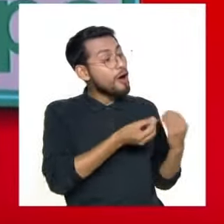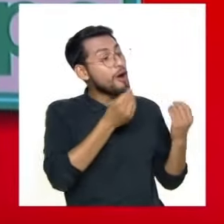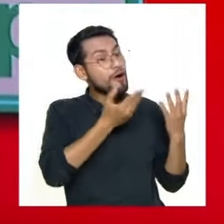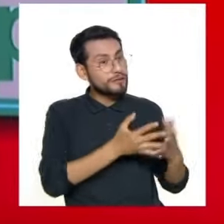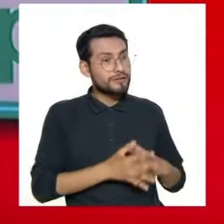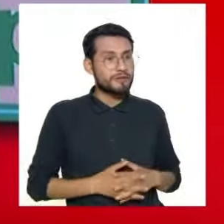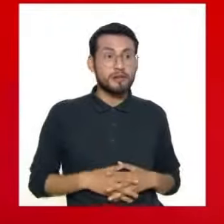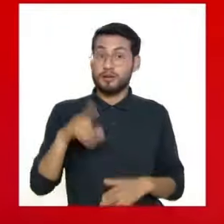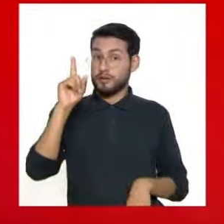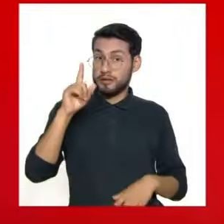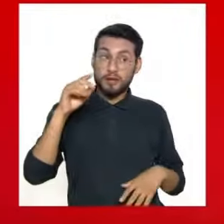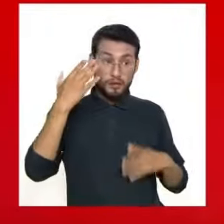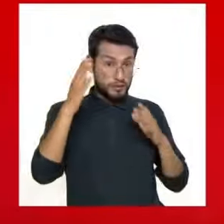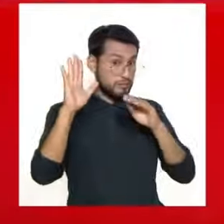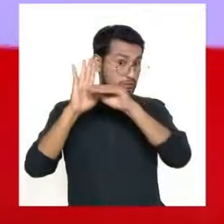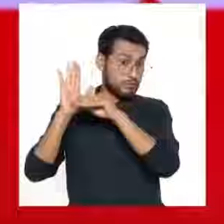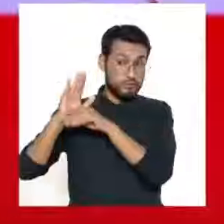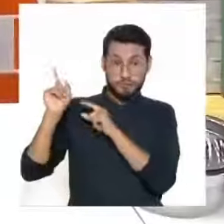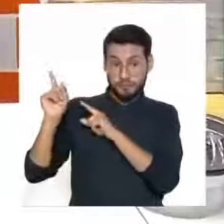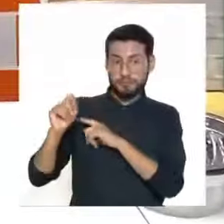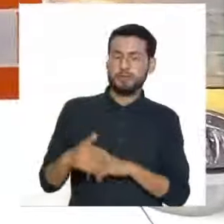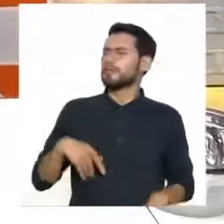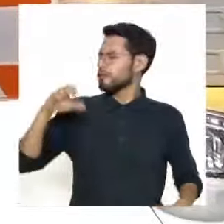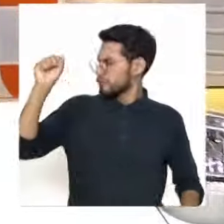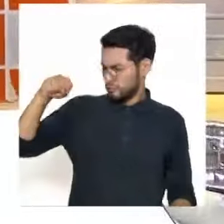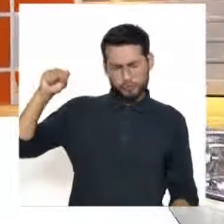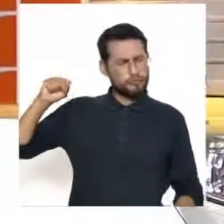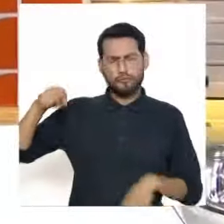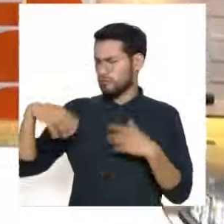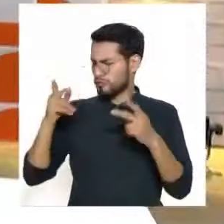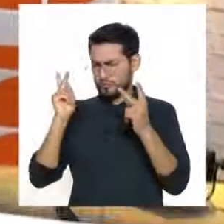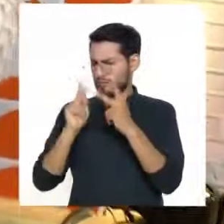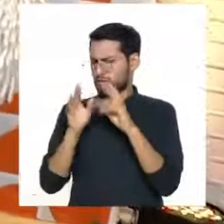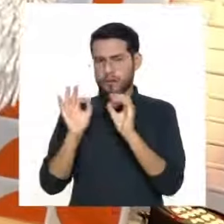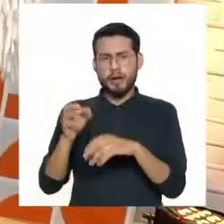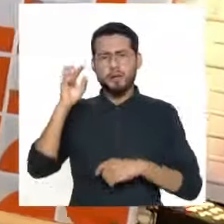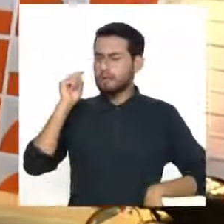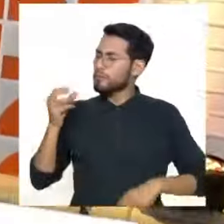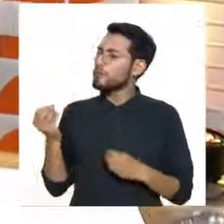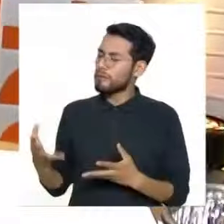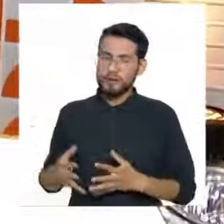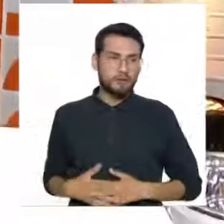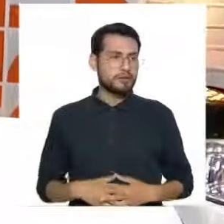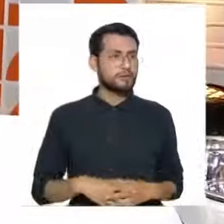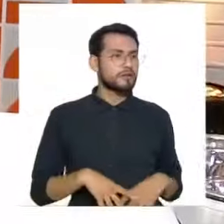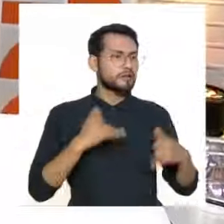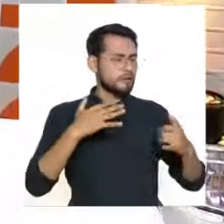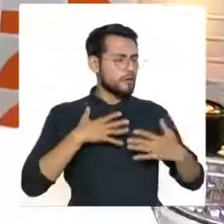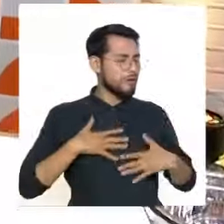sí laeta tienen que darla Eh perfectísimo mi querida uchi pisu cómo vas